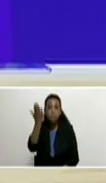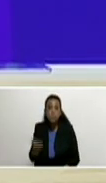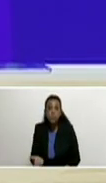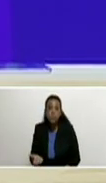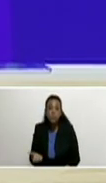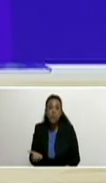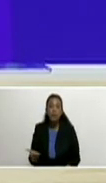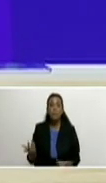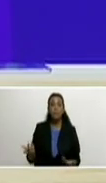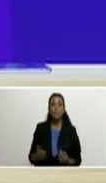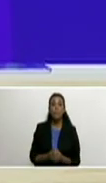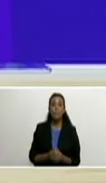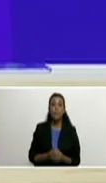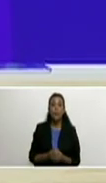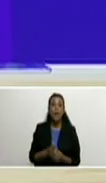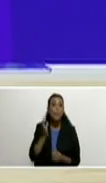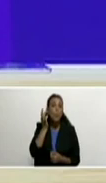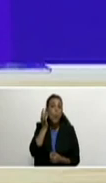mártir revolucionario